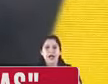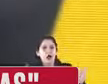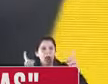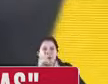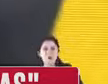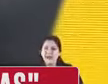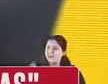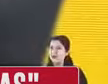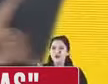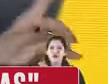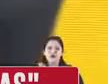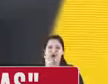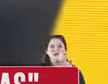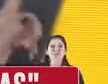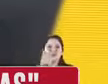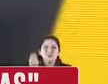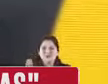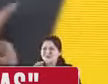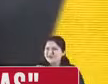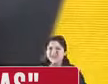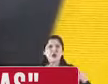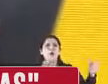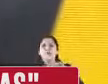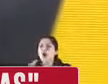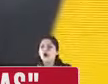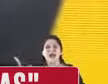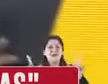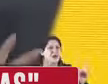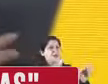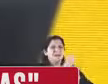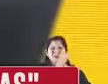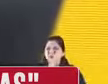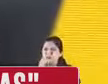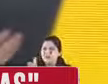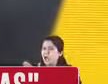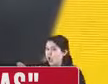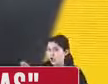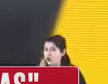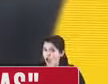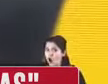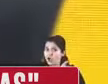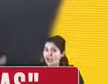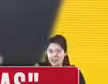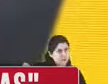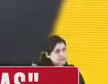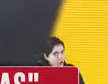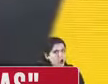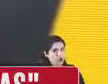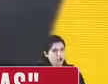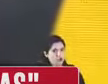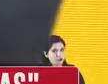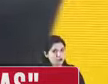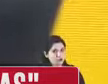que han ido a todos los programas de televisión en todos los canales en todos